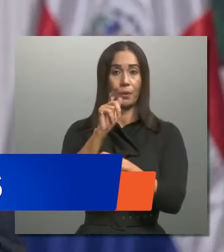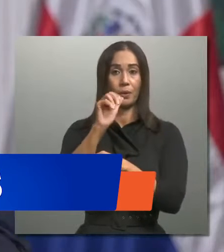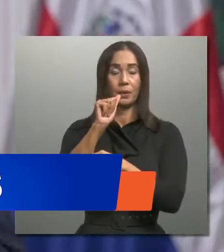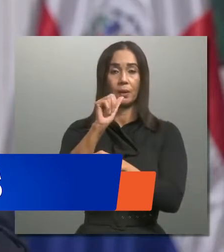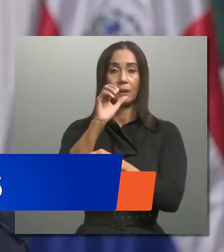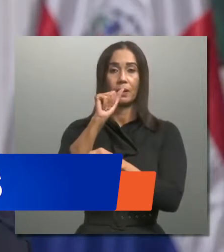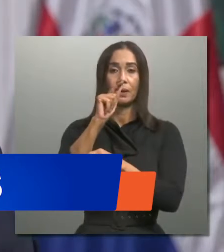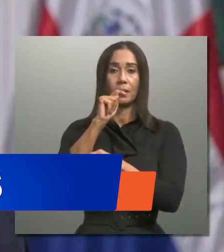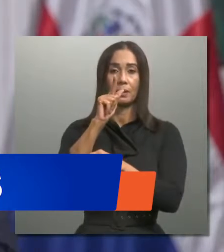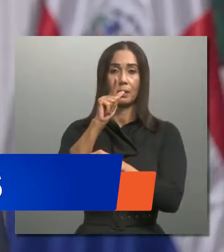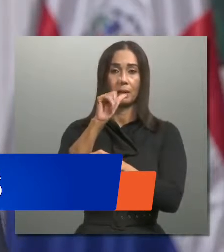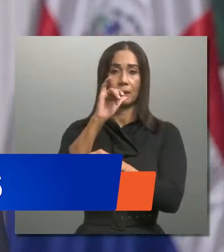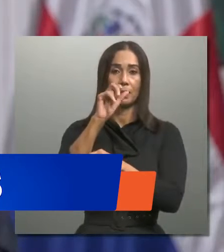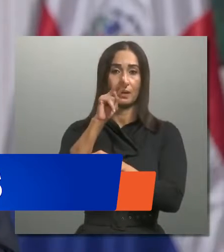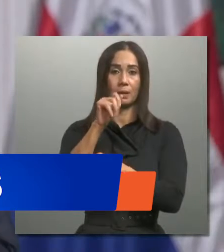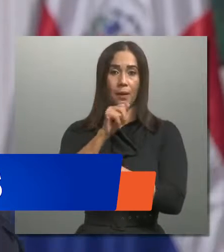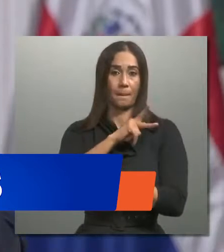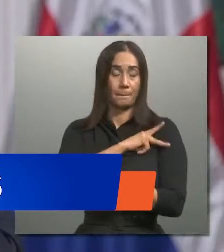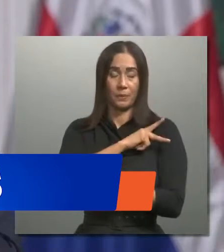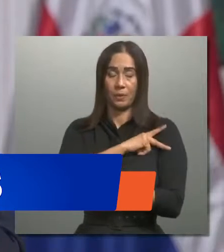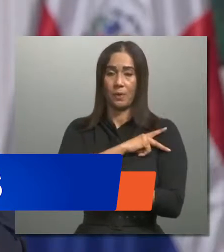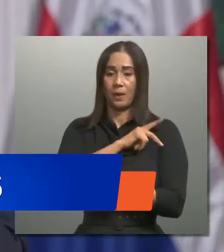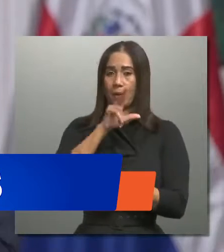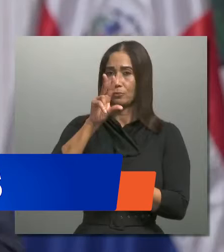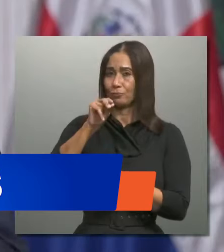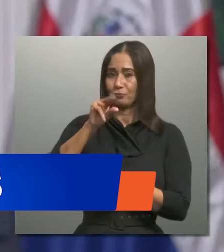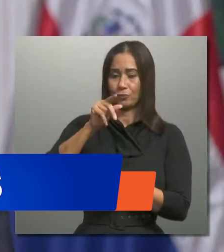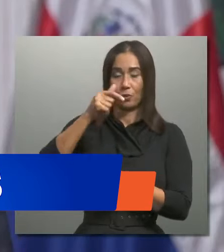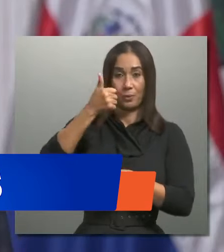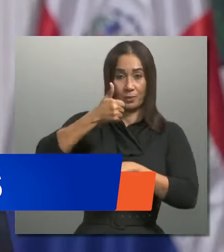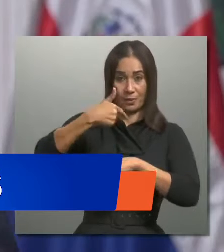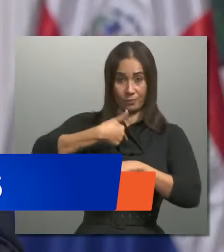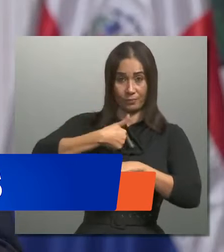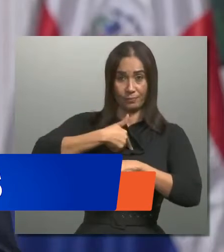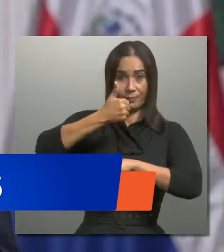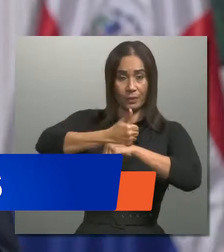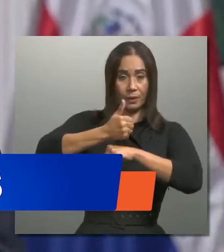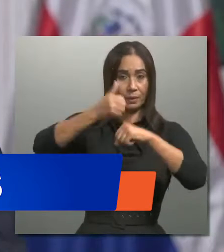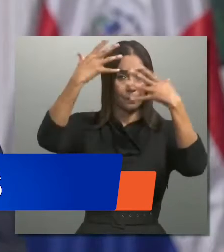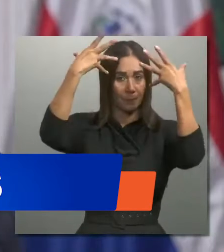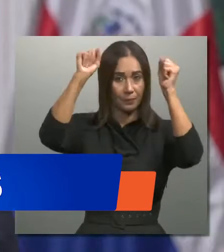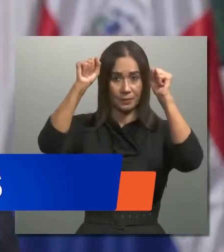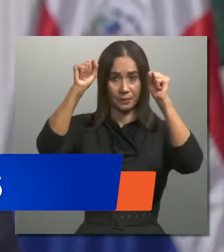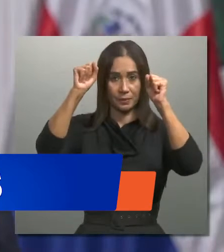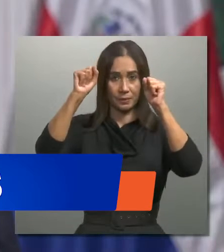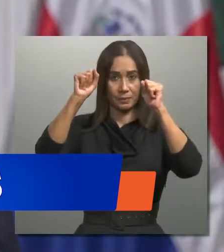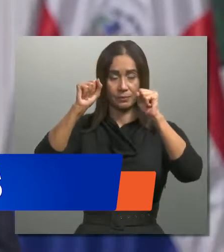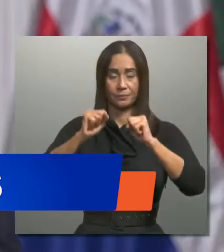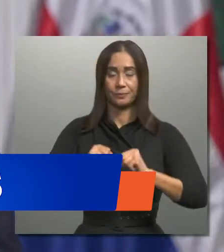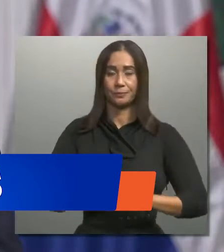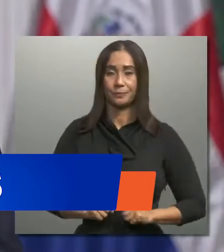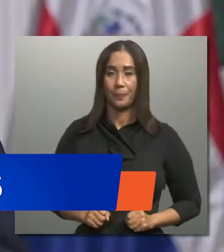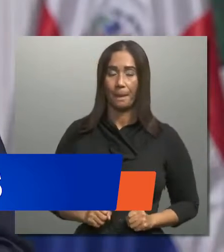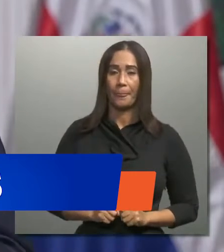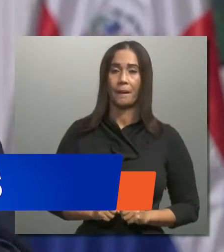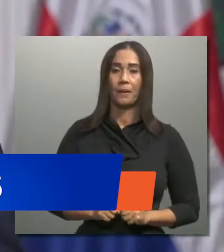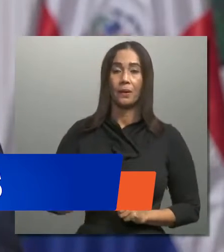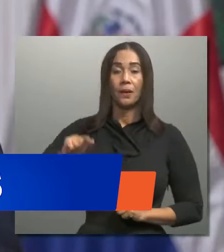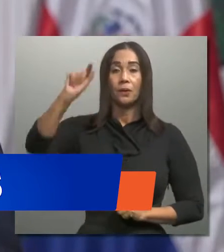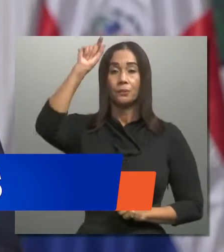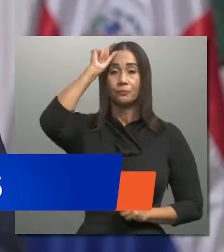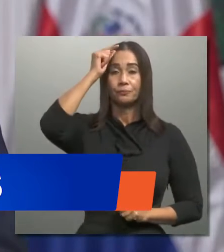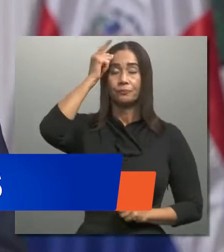Catalina no serán privatizadas mientras este servidor de ustedes sea presidente de la República. El